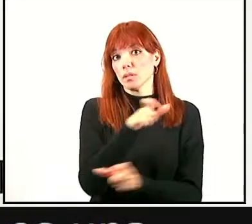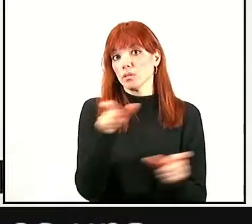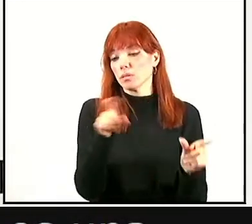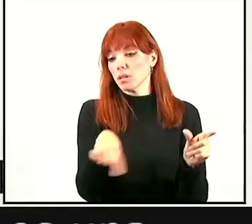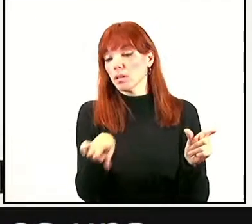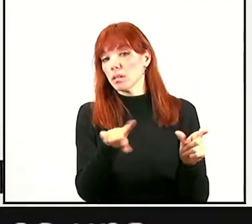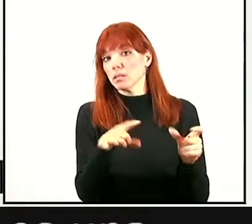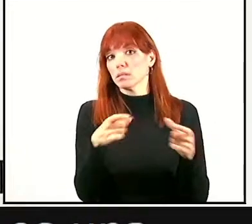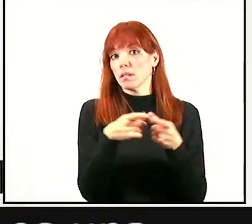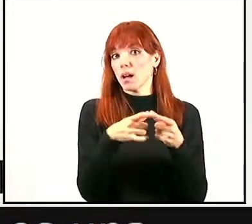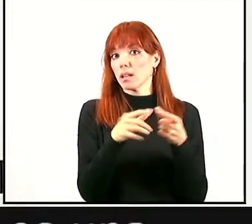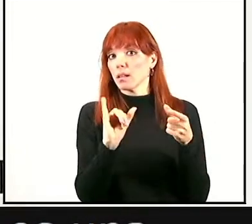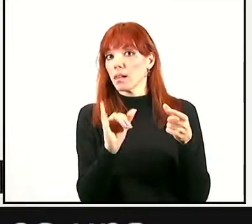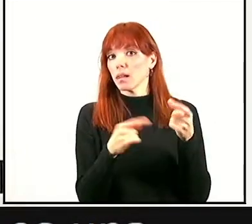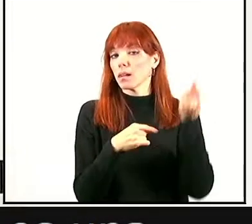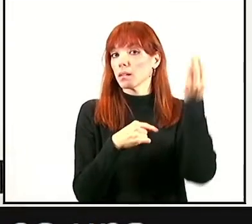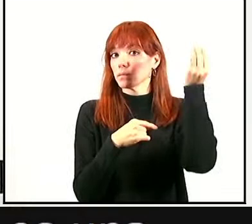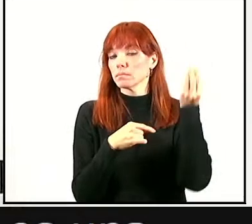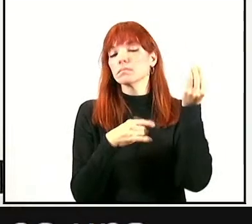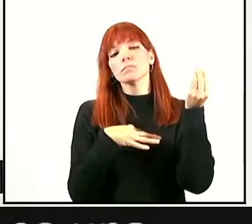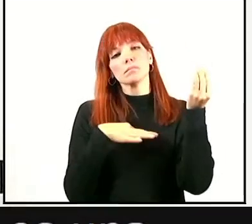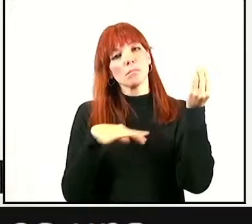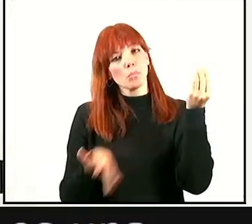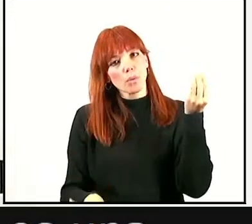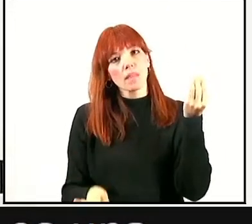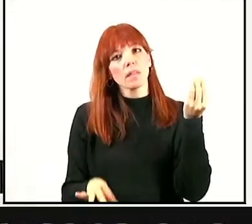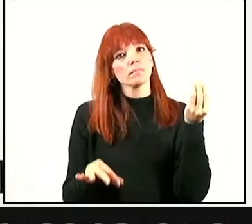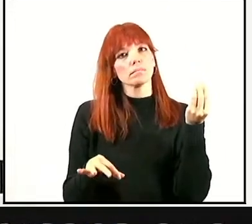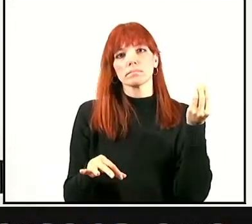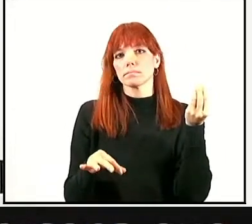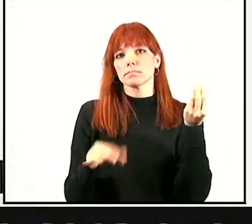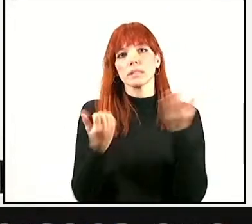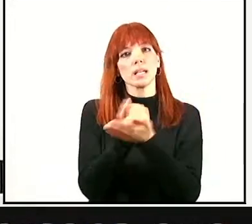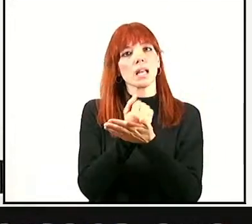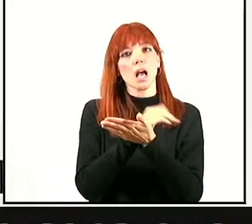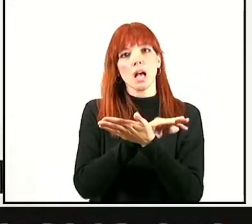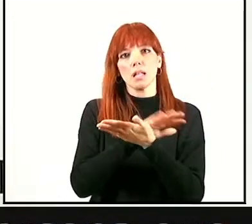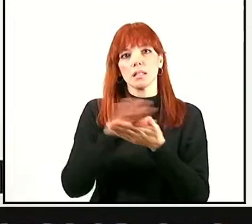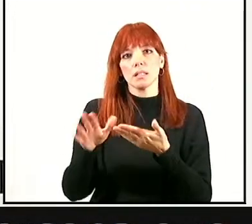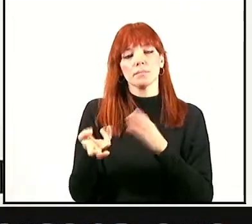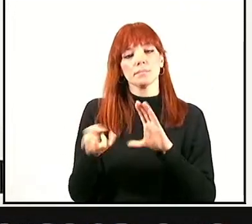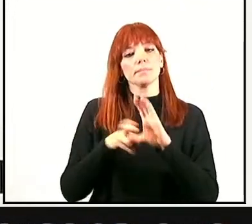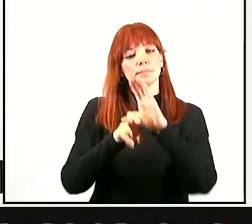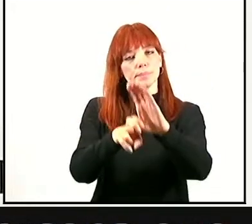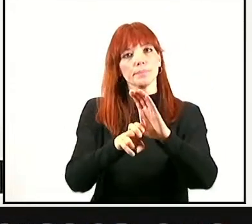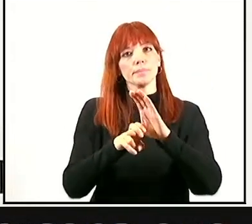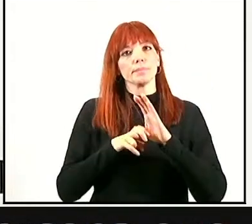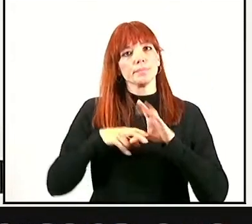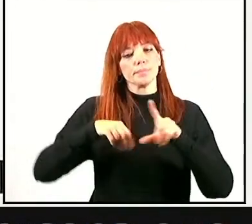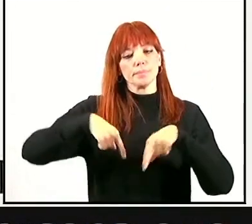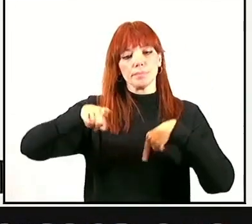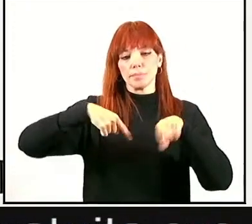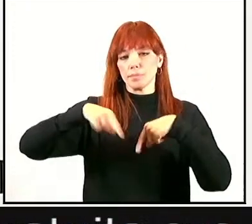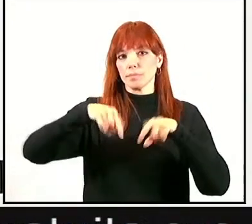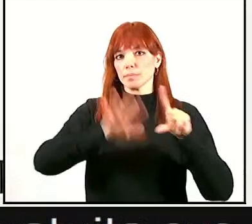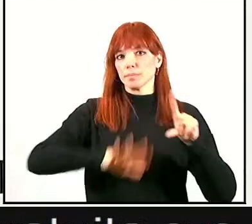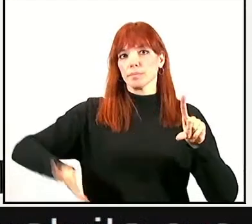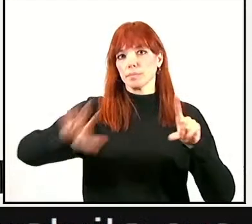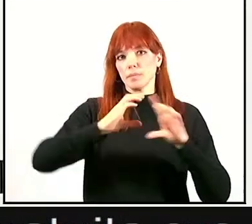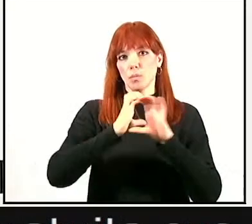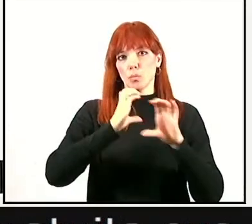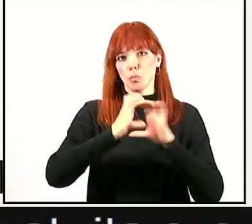tenga esta tarjeta pues pueda tener de manera gratuita sus desplazamientos por